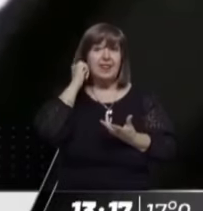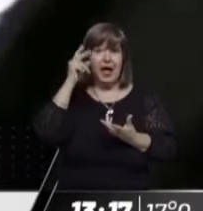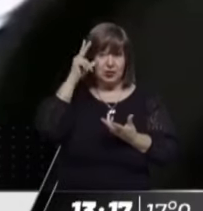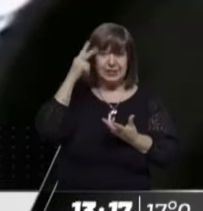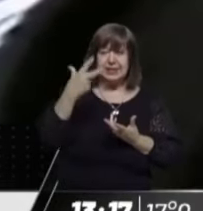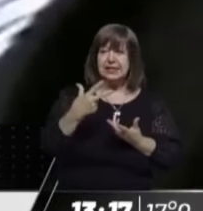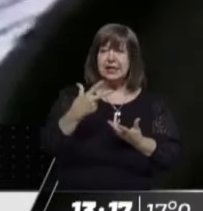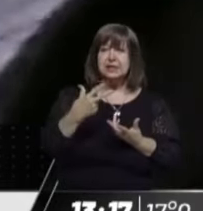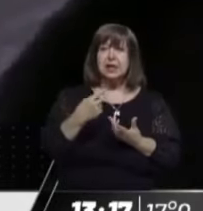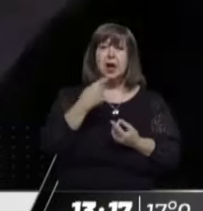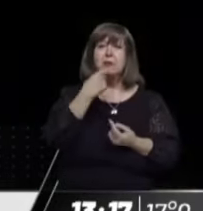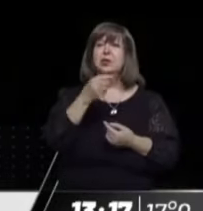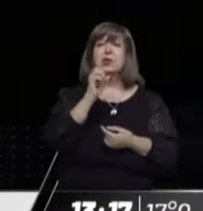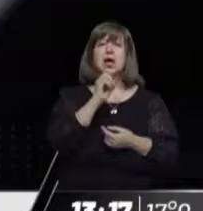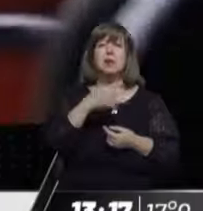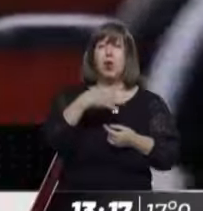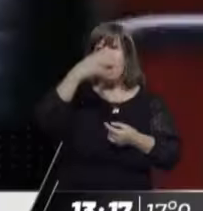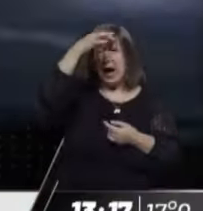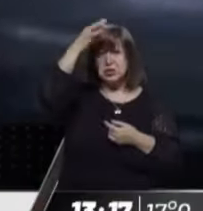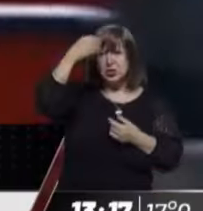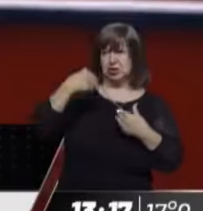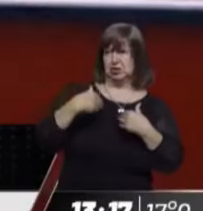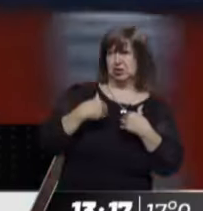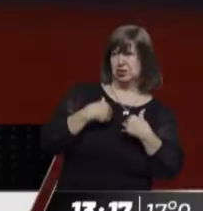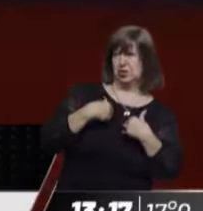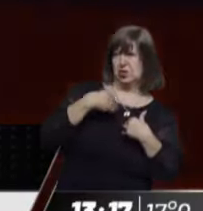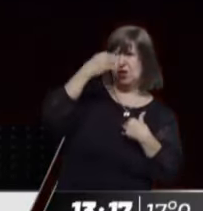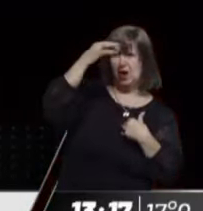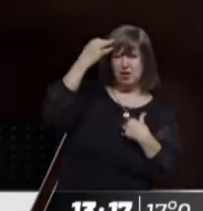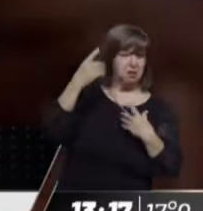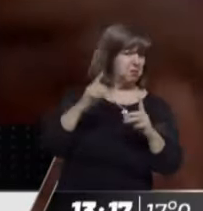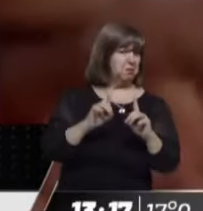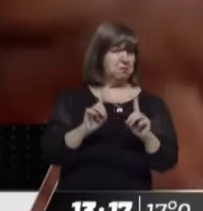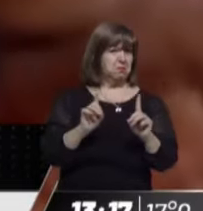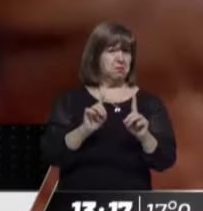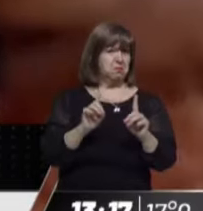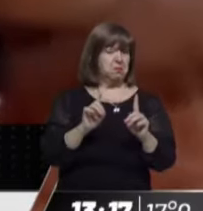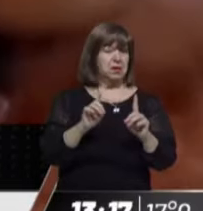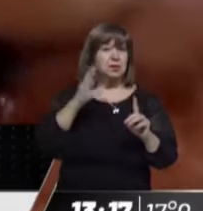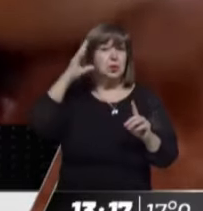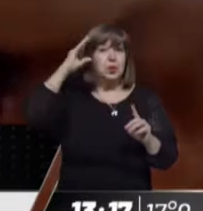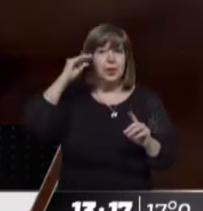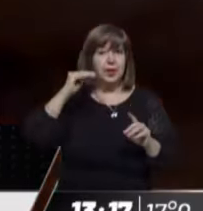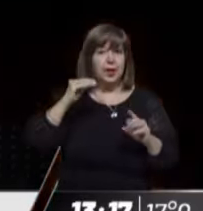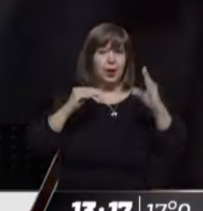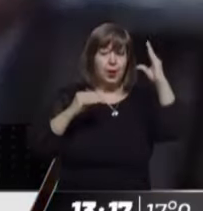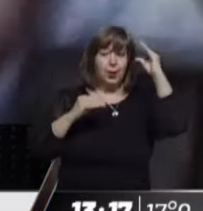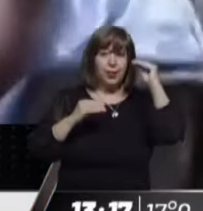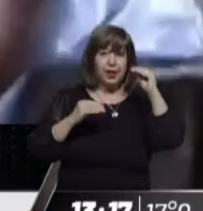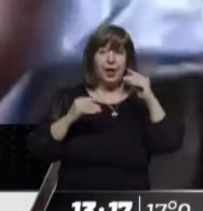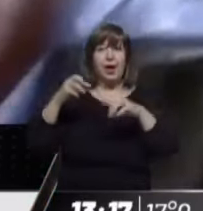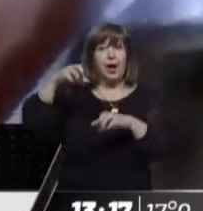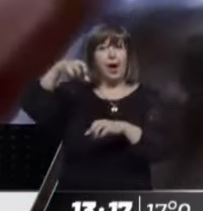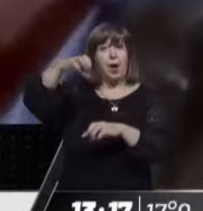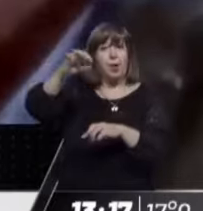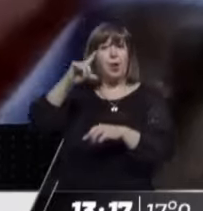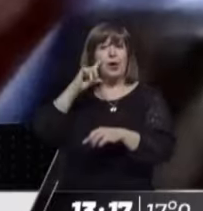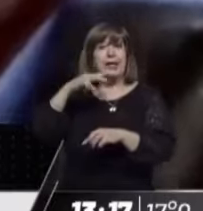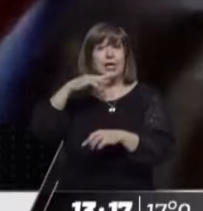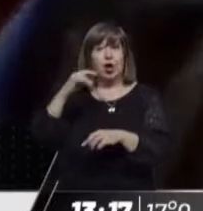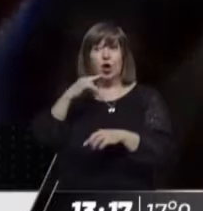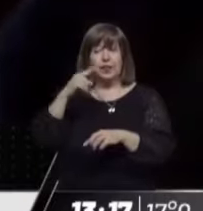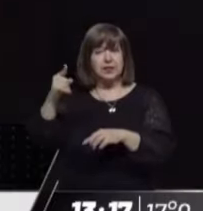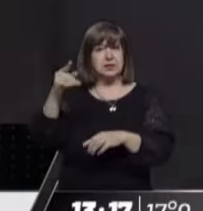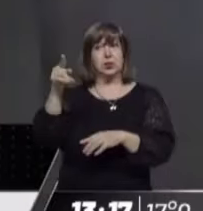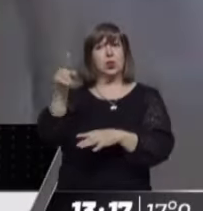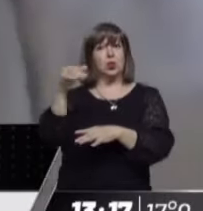edad. 83. 83 años. Polino, de hecho, ha tenido una frase muy fuerte diciendo, una de las mentes más brillantes en el mundo